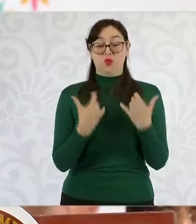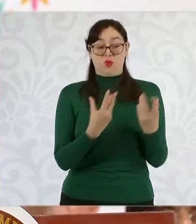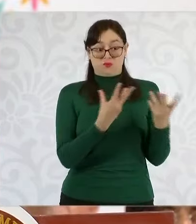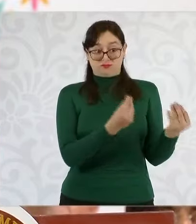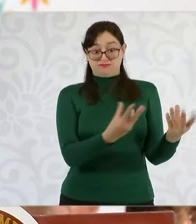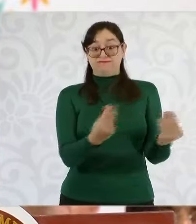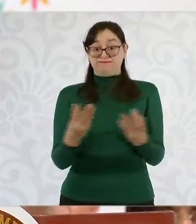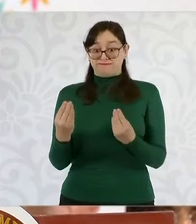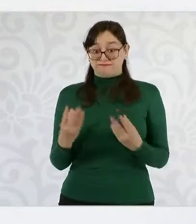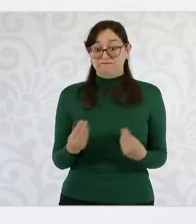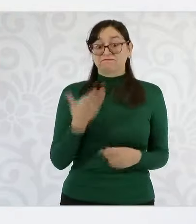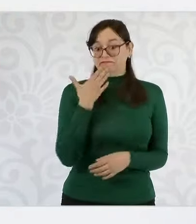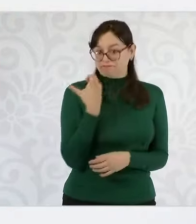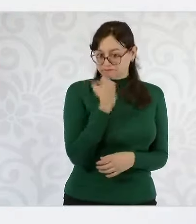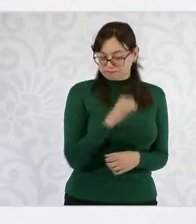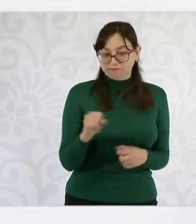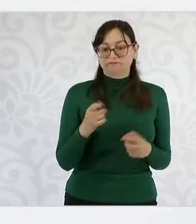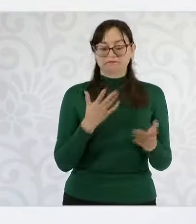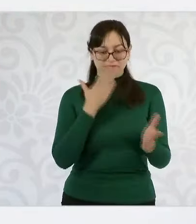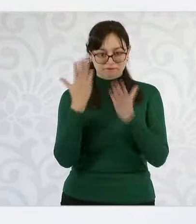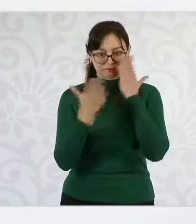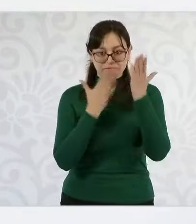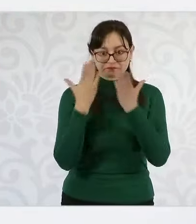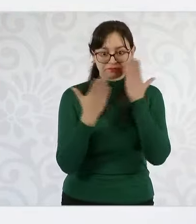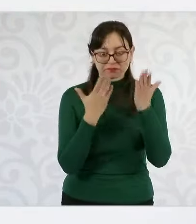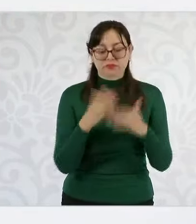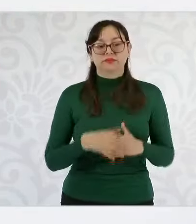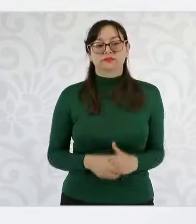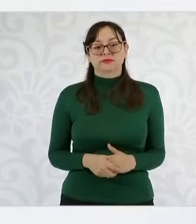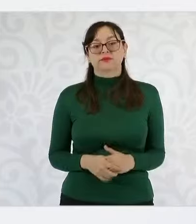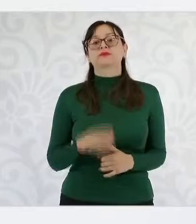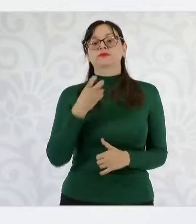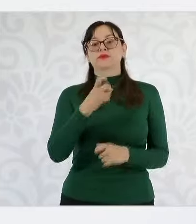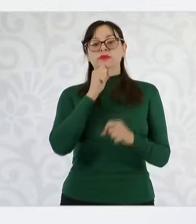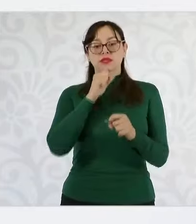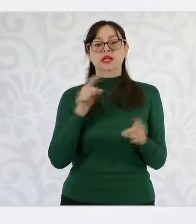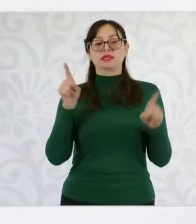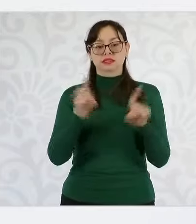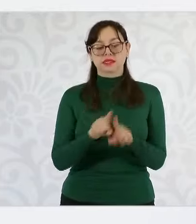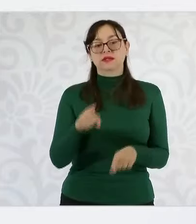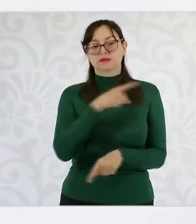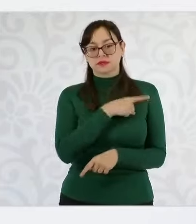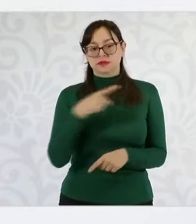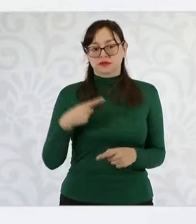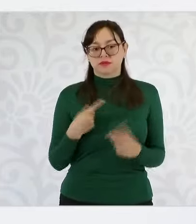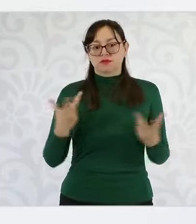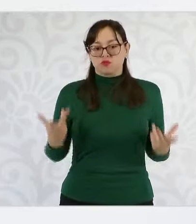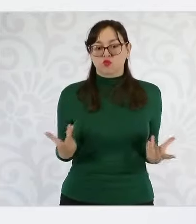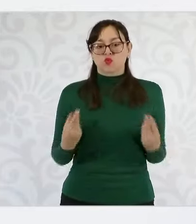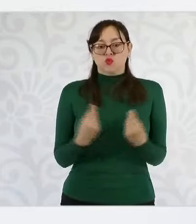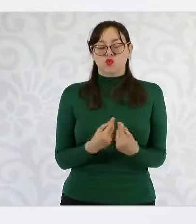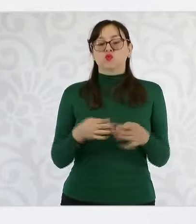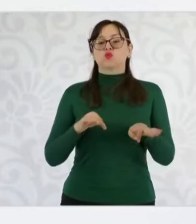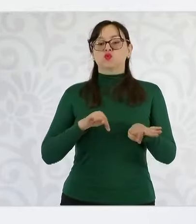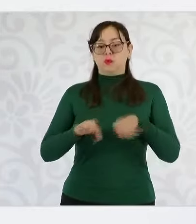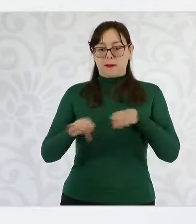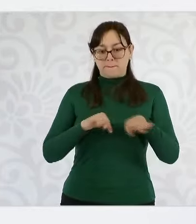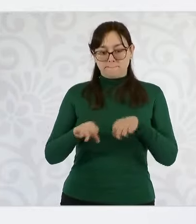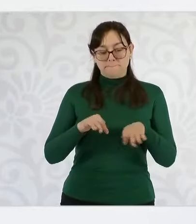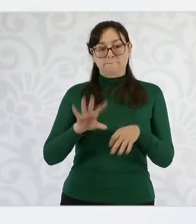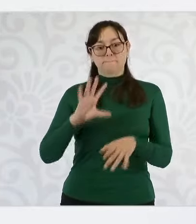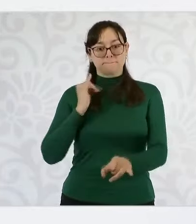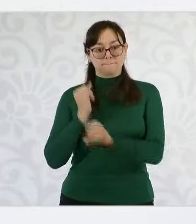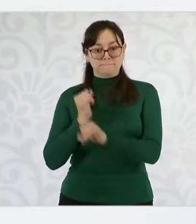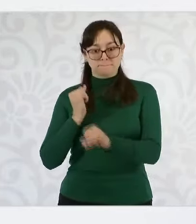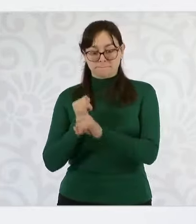jóvenes preparados. Desde luego, colaborar para reducir tiempos de inversión en conjunto con la Agencia de